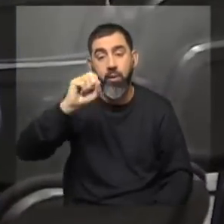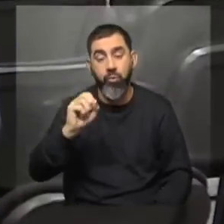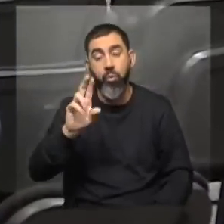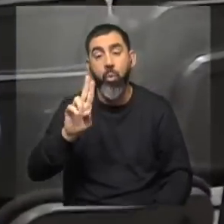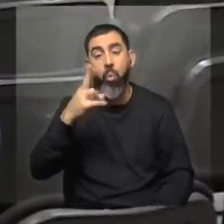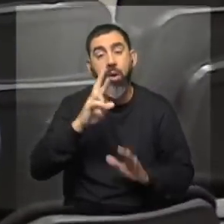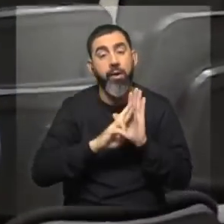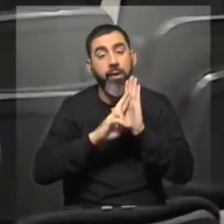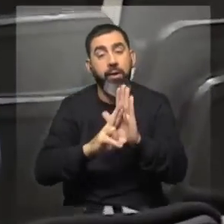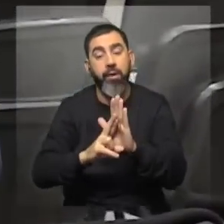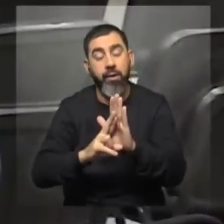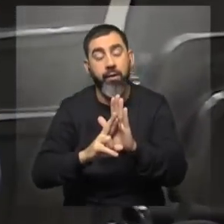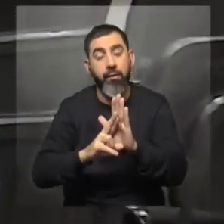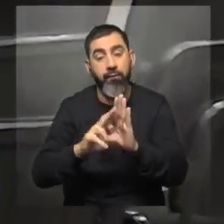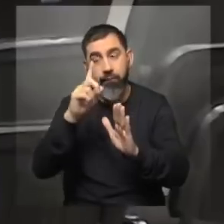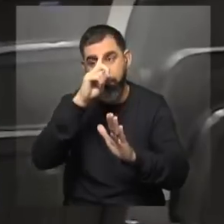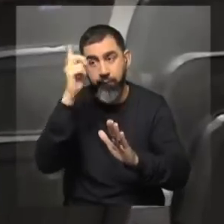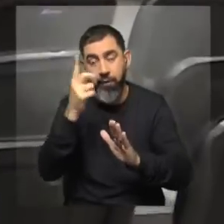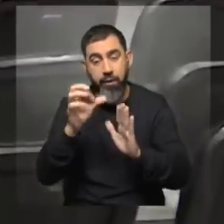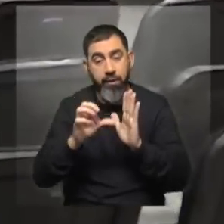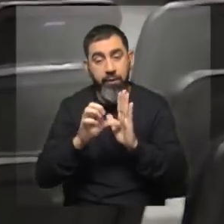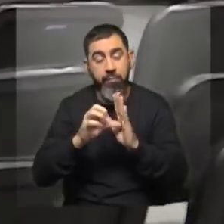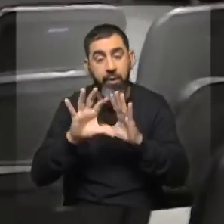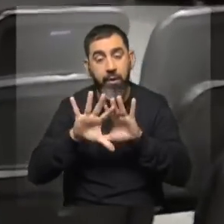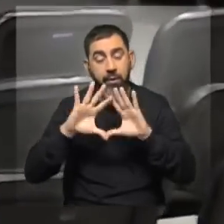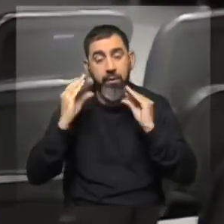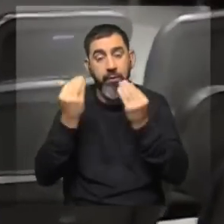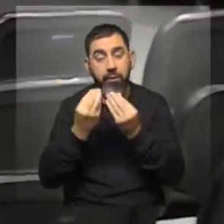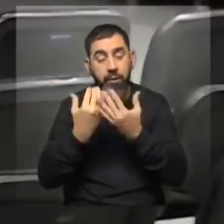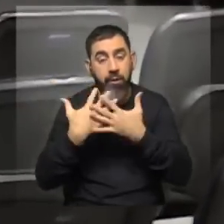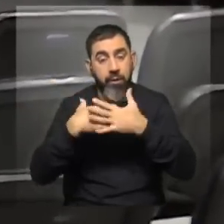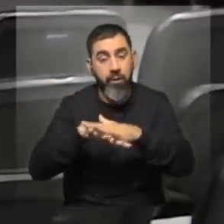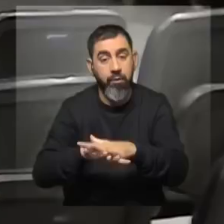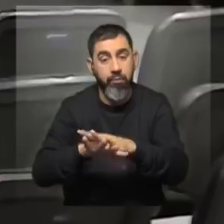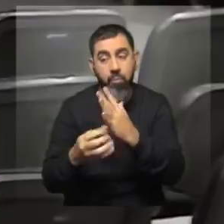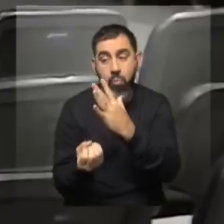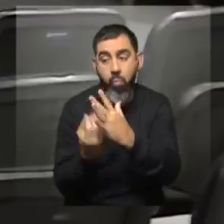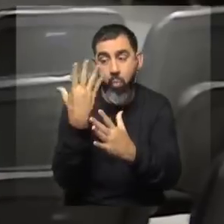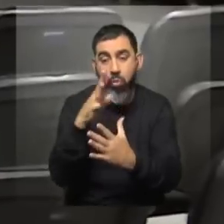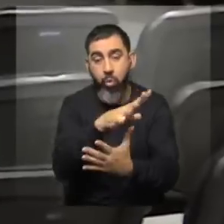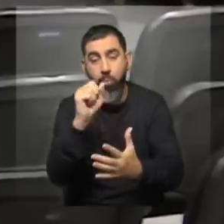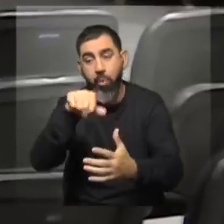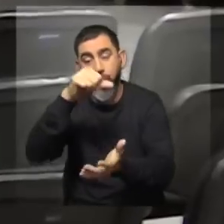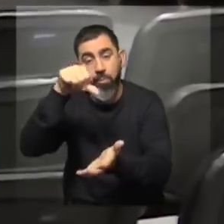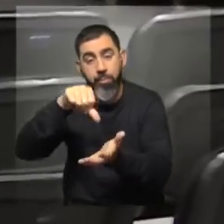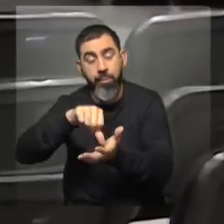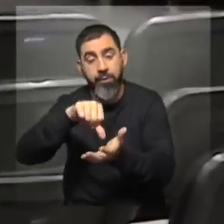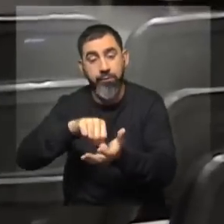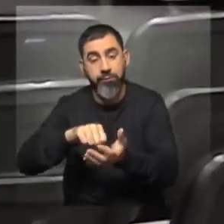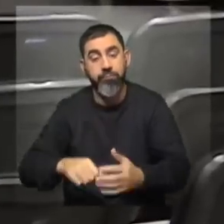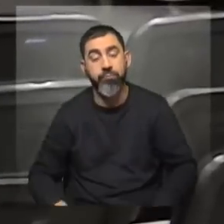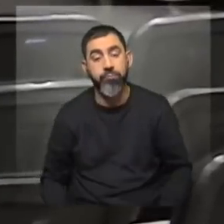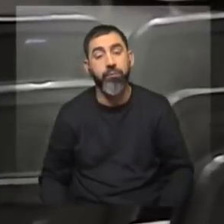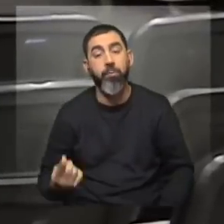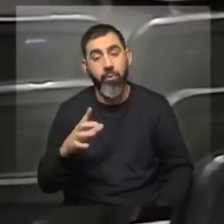el Sistema Nacional integrado porque bueno Y es el un modelo que ha sido tomado en otros lugares pero tiene